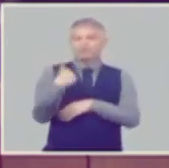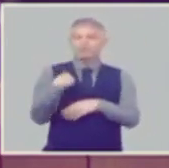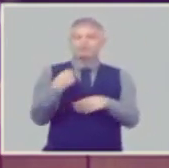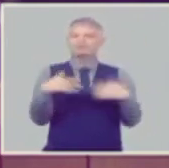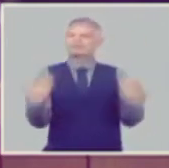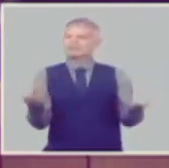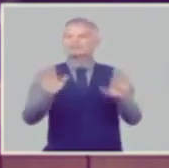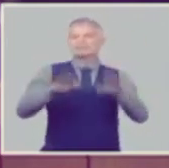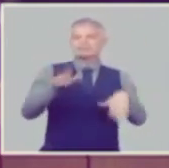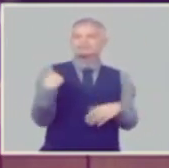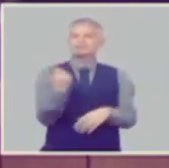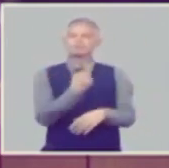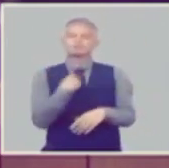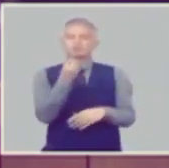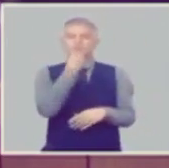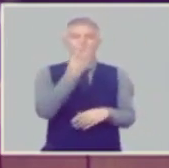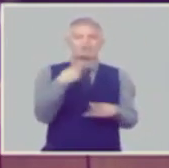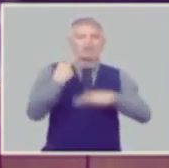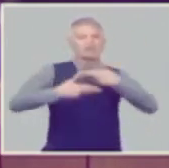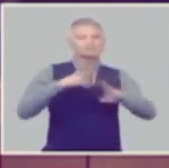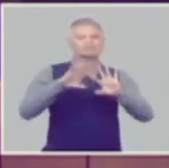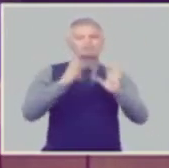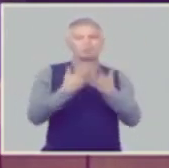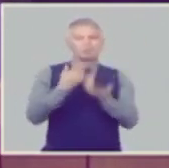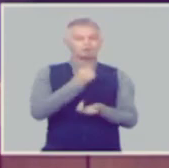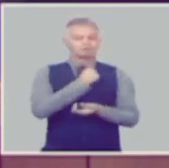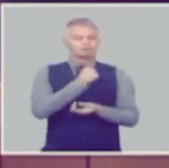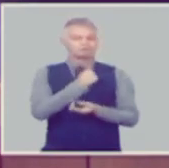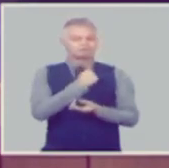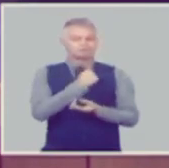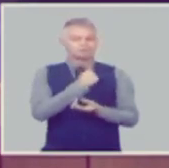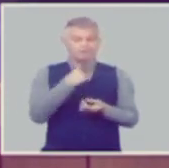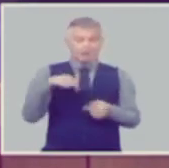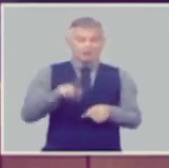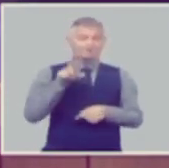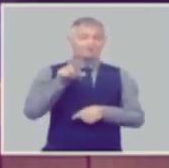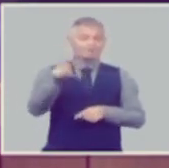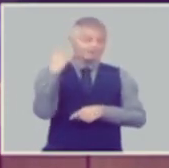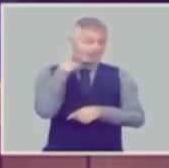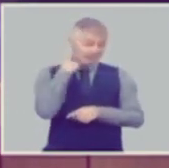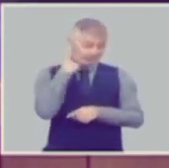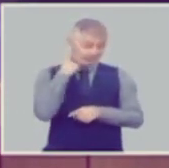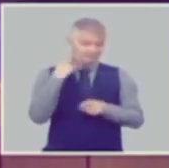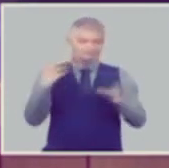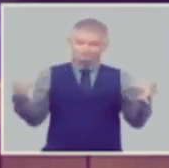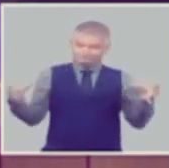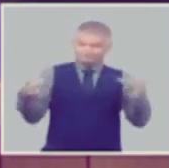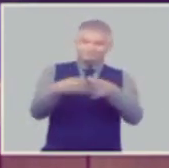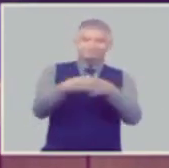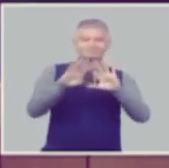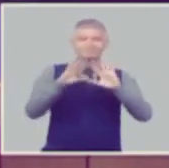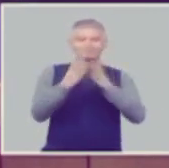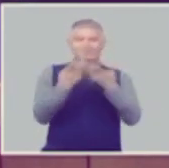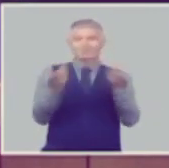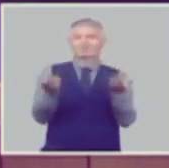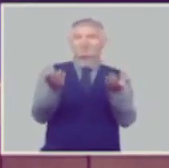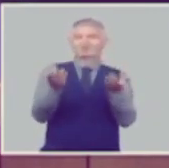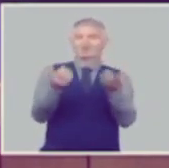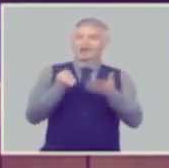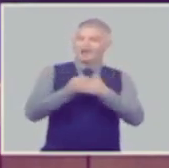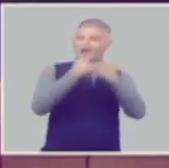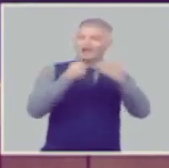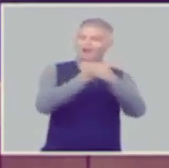nuestras propias realizaciones. En estos días de final de año, de reunión imprescindible para seguir juntos empujando al